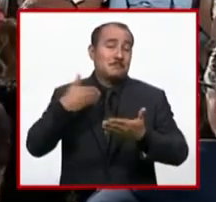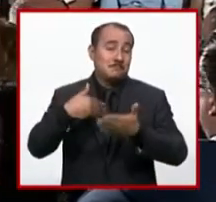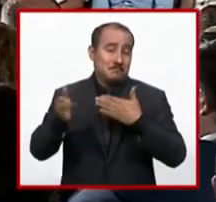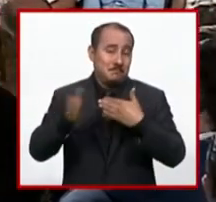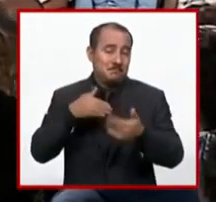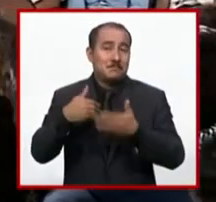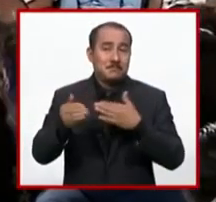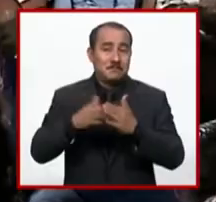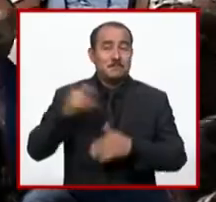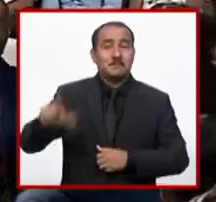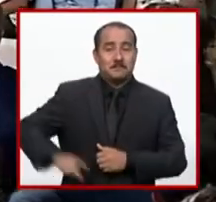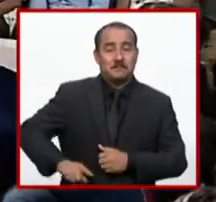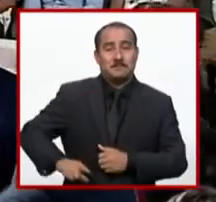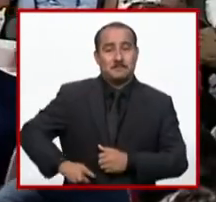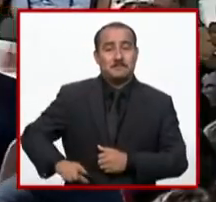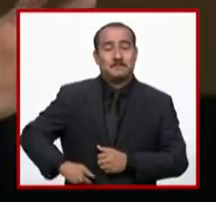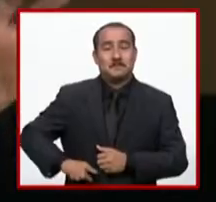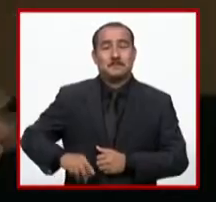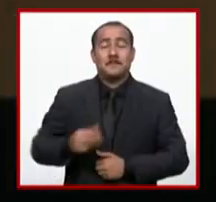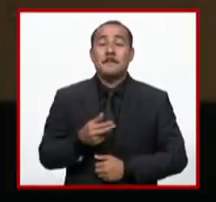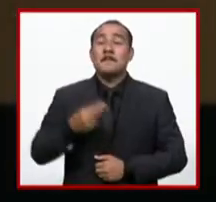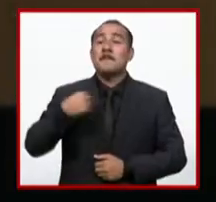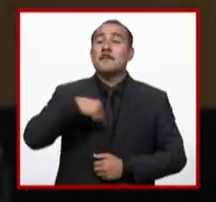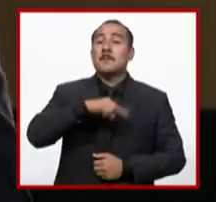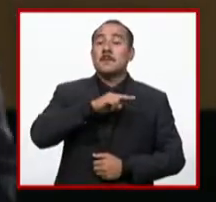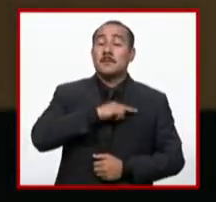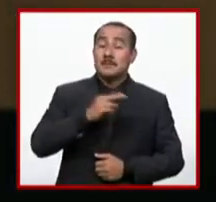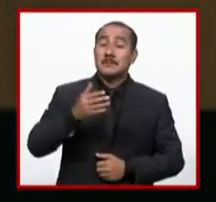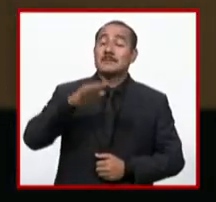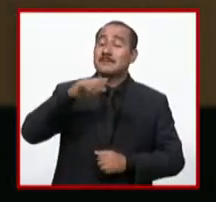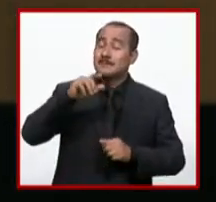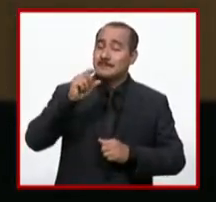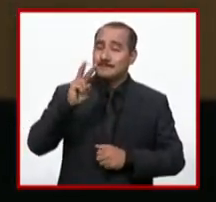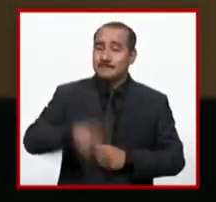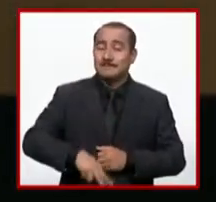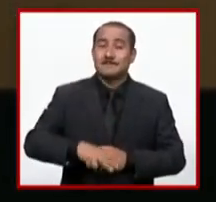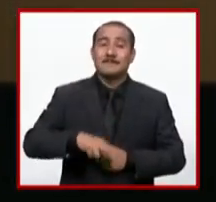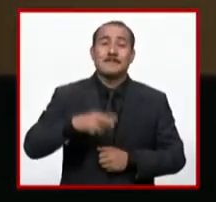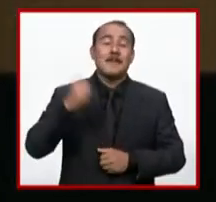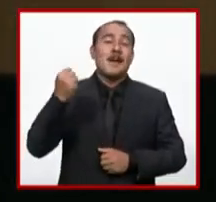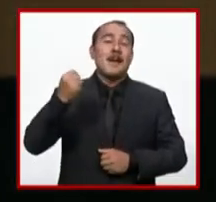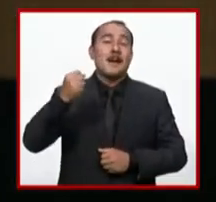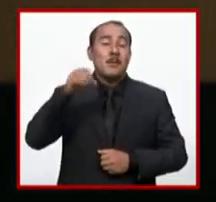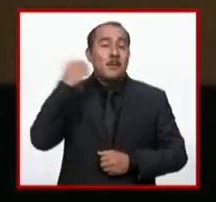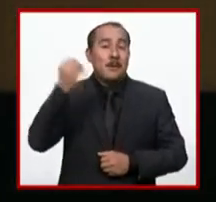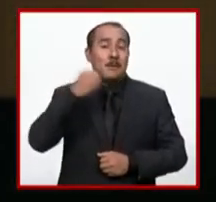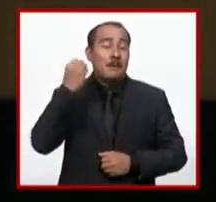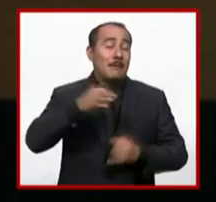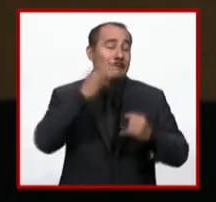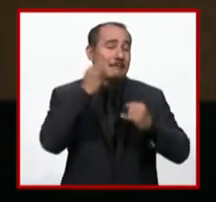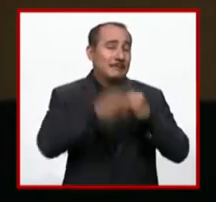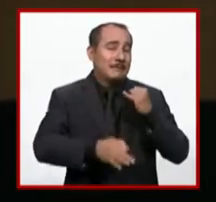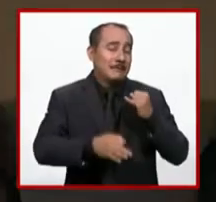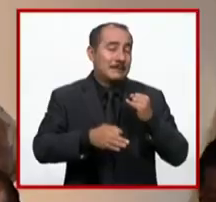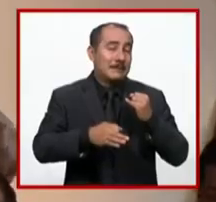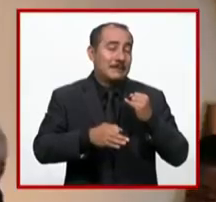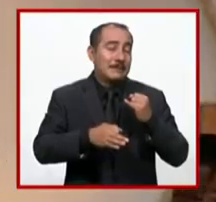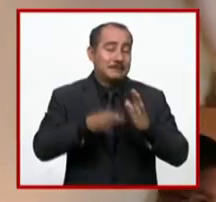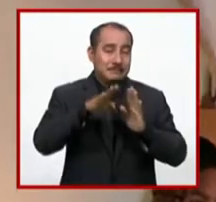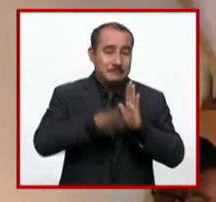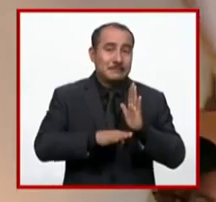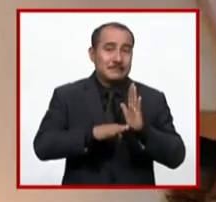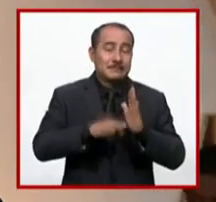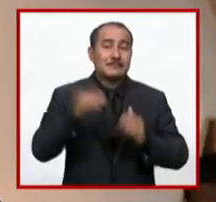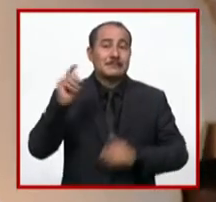de Oaxaca. Seguramente somos uno de los últimos estados, pero me entusiasma, porque este año, con el apoyo de la Secretaría